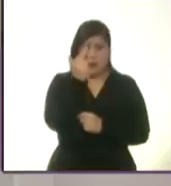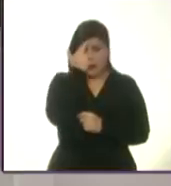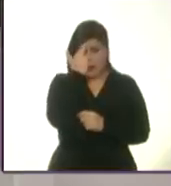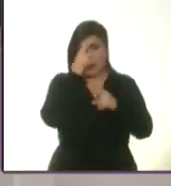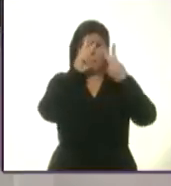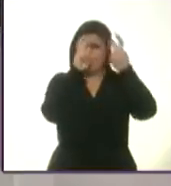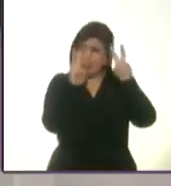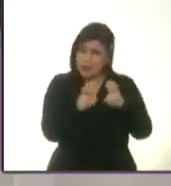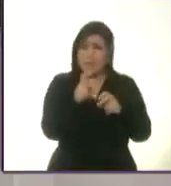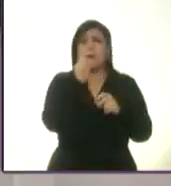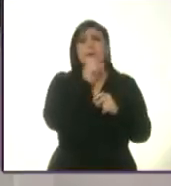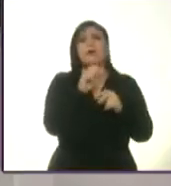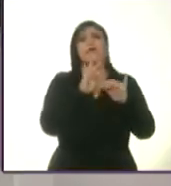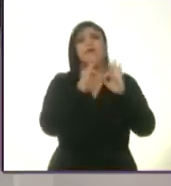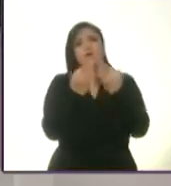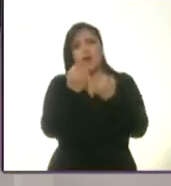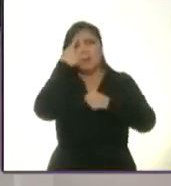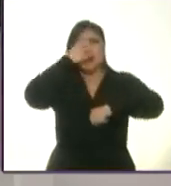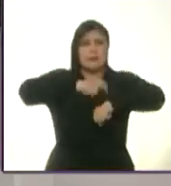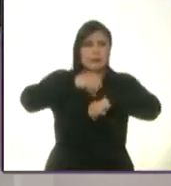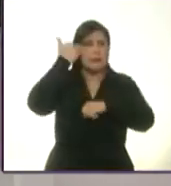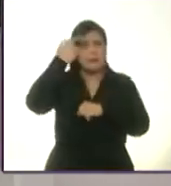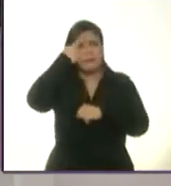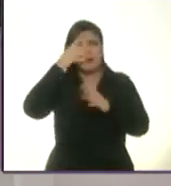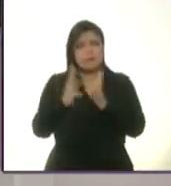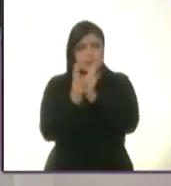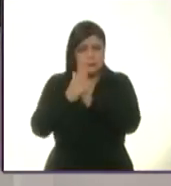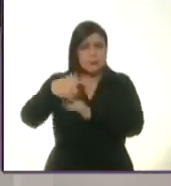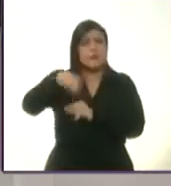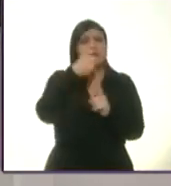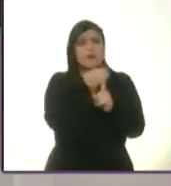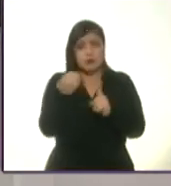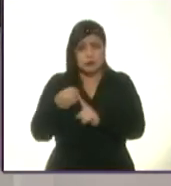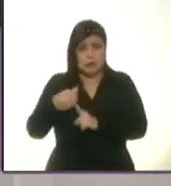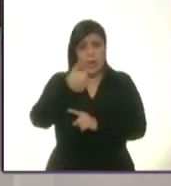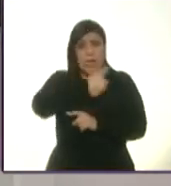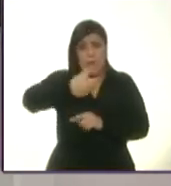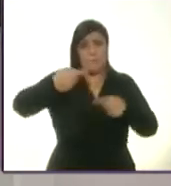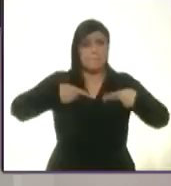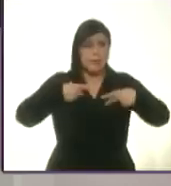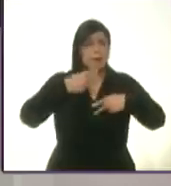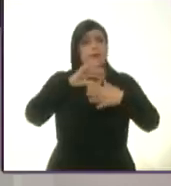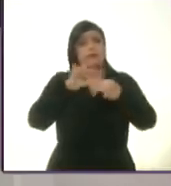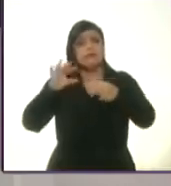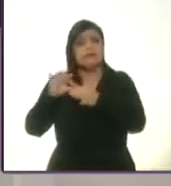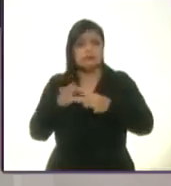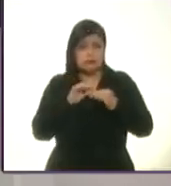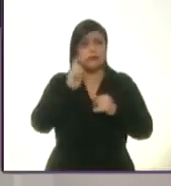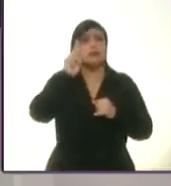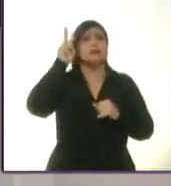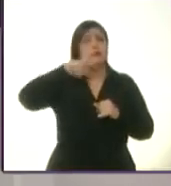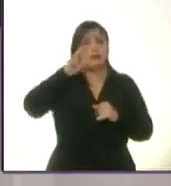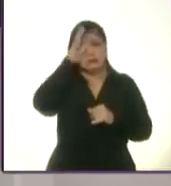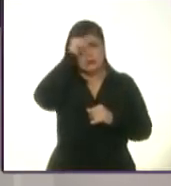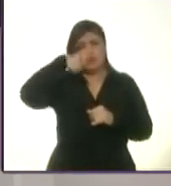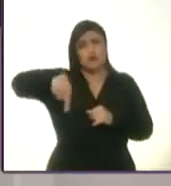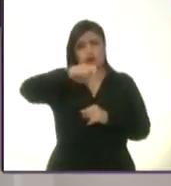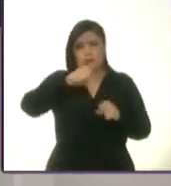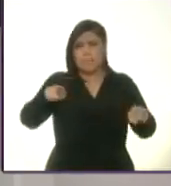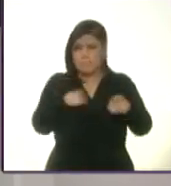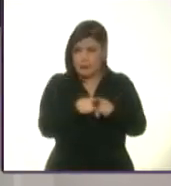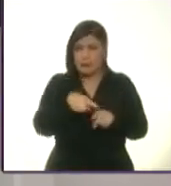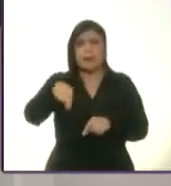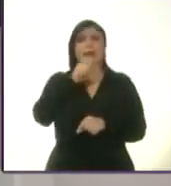temas como el formato los tiempos de participación y el orden en el que harán uso de la palabra fueron aprobados por ustedes mismos